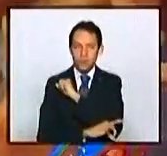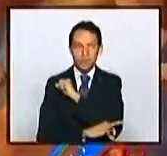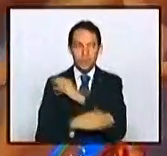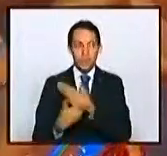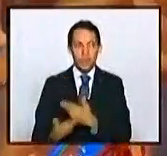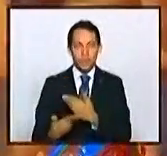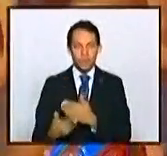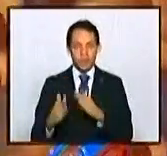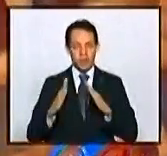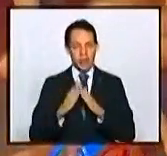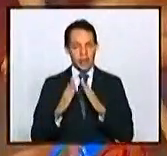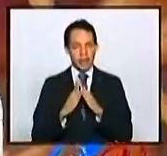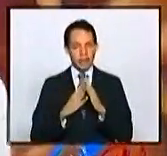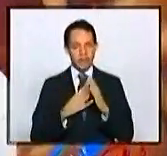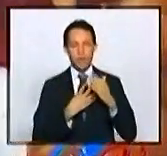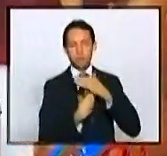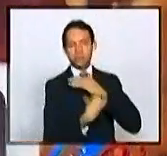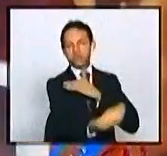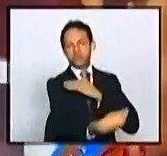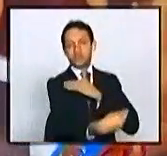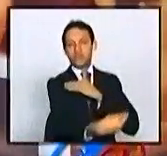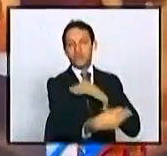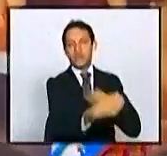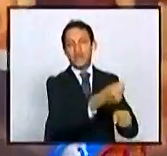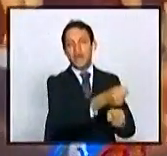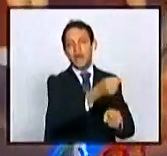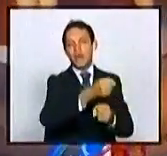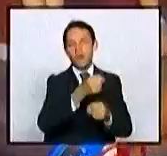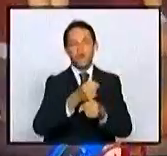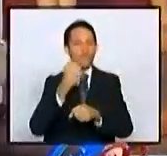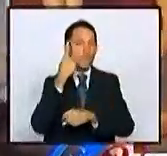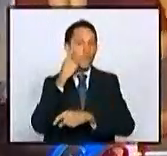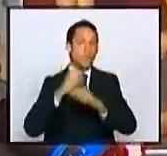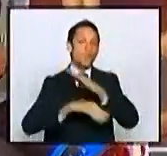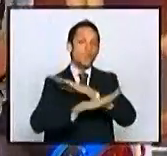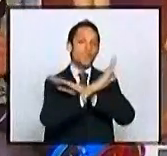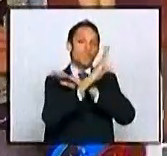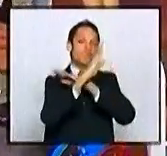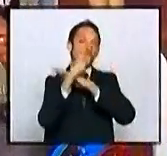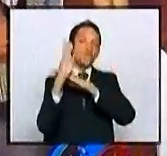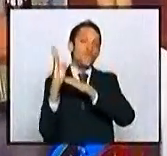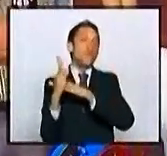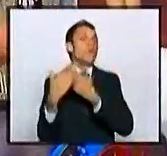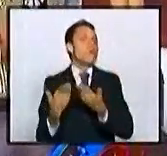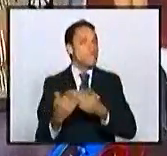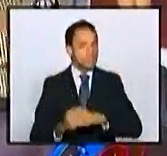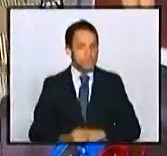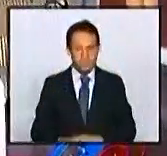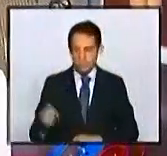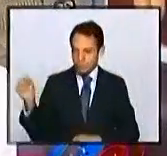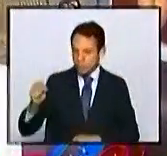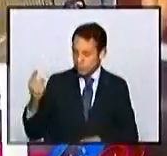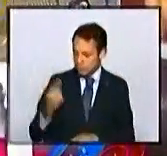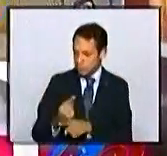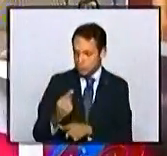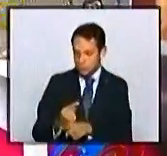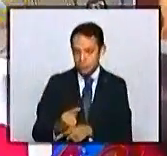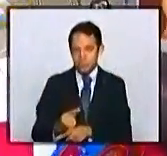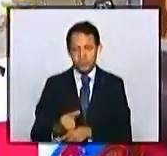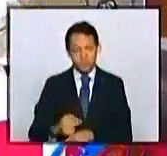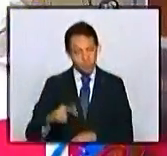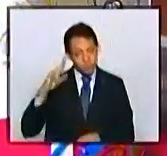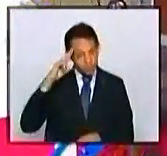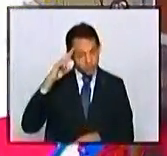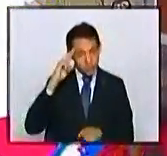nuestra casa, que es el común de la gente, trabajar todo el día. Doctor Jorge Enrique, usted lo dice muy bien, el